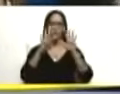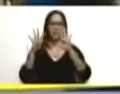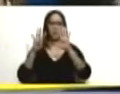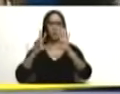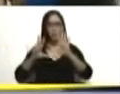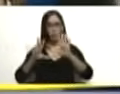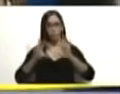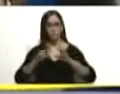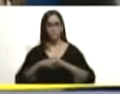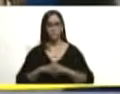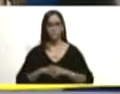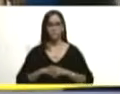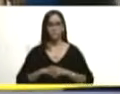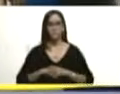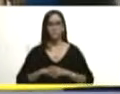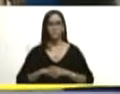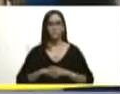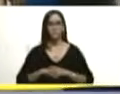1998.